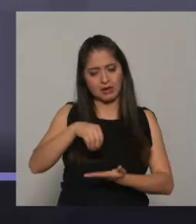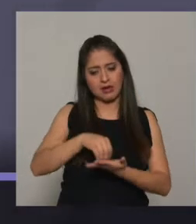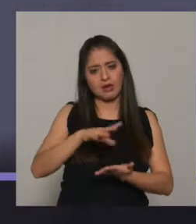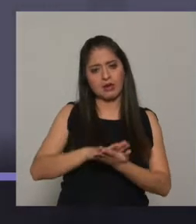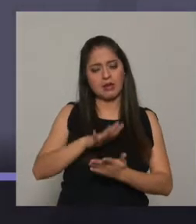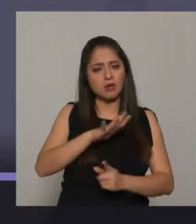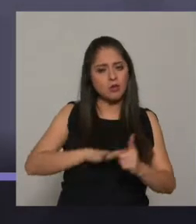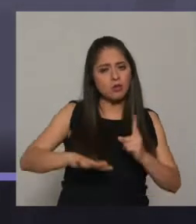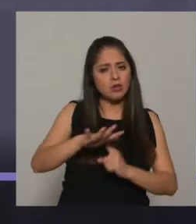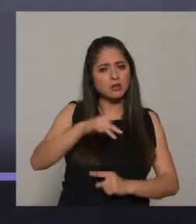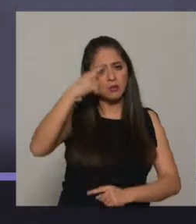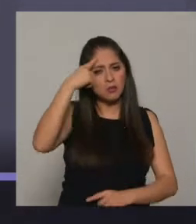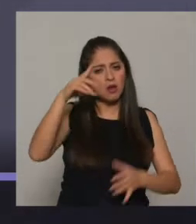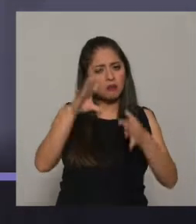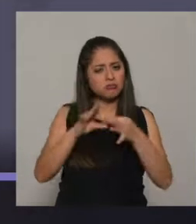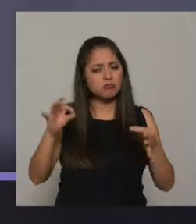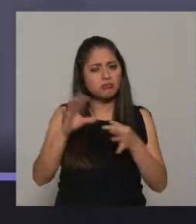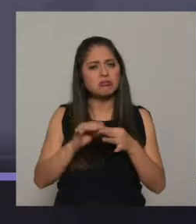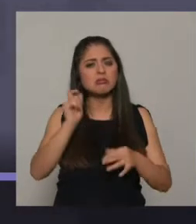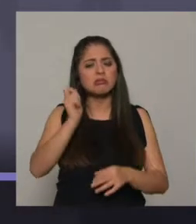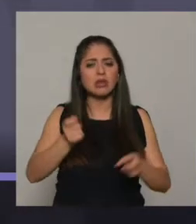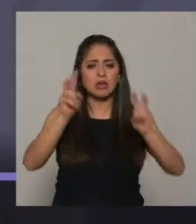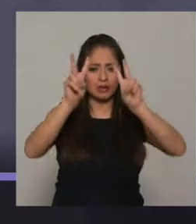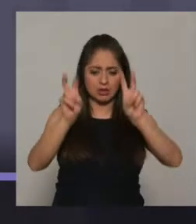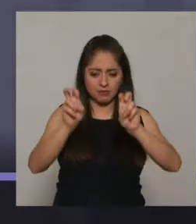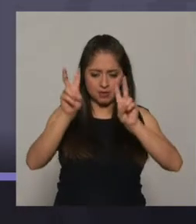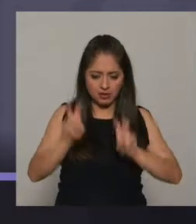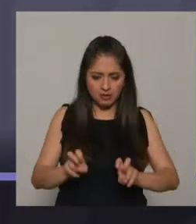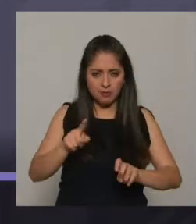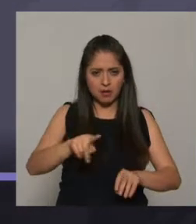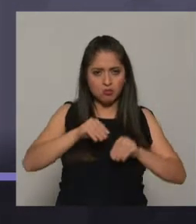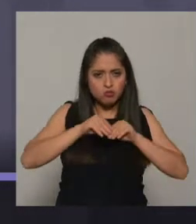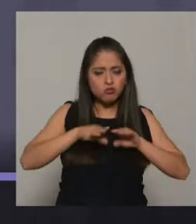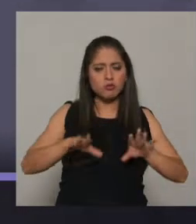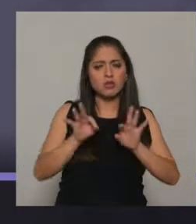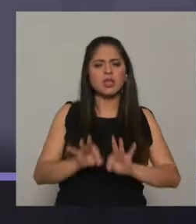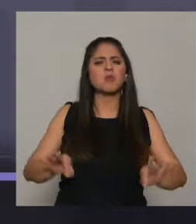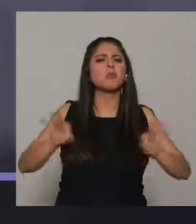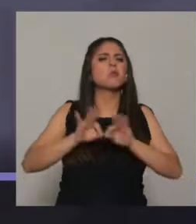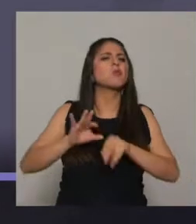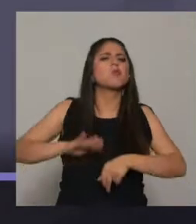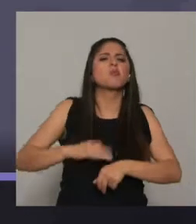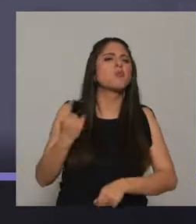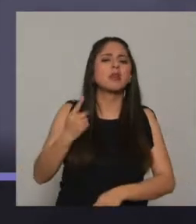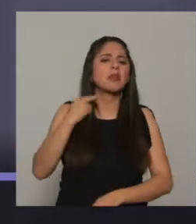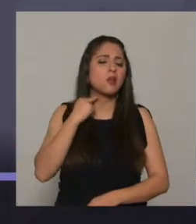para platicar largo y tendido sobre todos los servicios que se ofrece, porque es importante la notaría. Y por